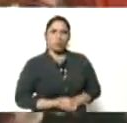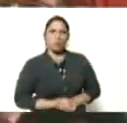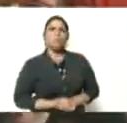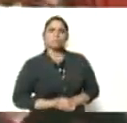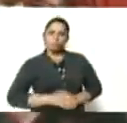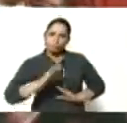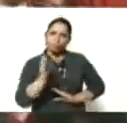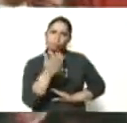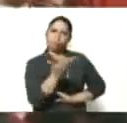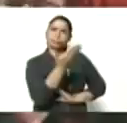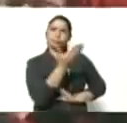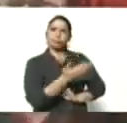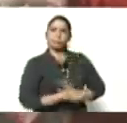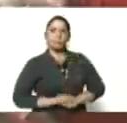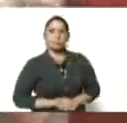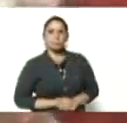lección.